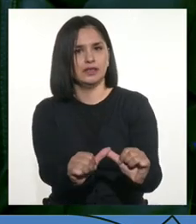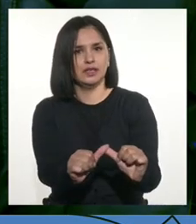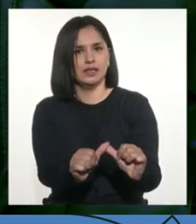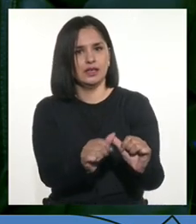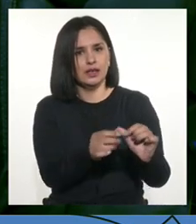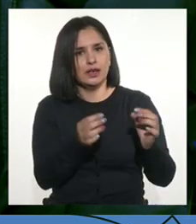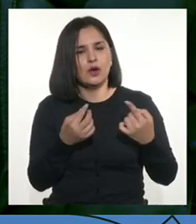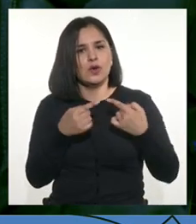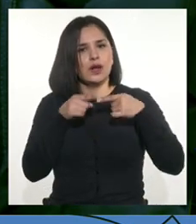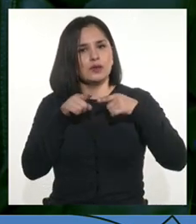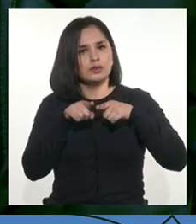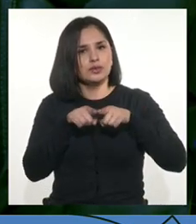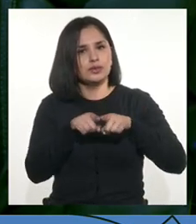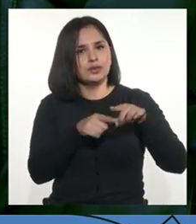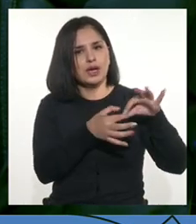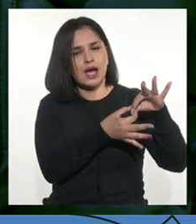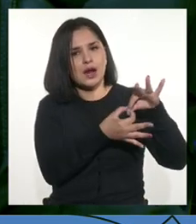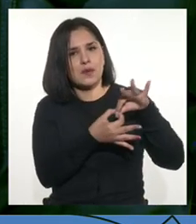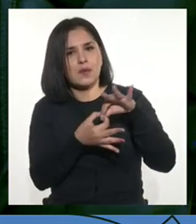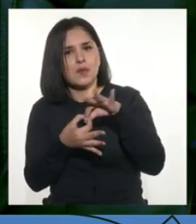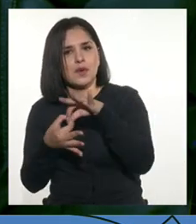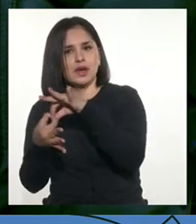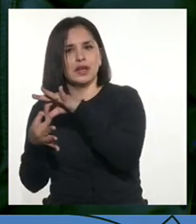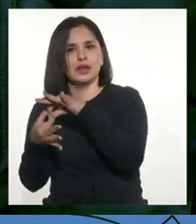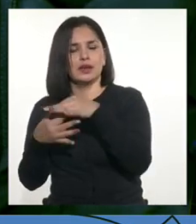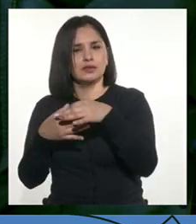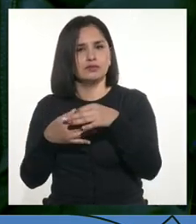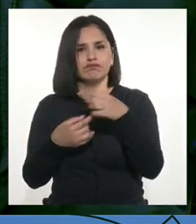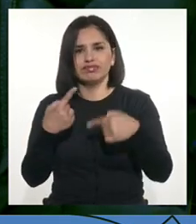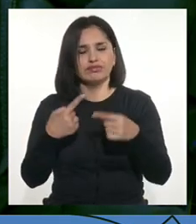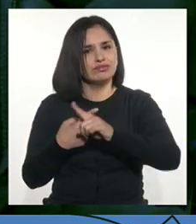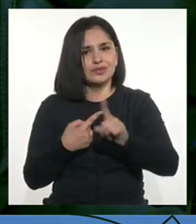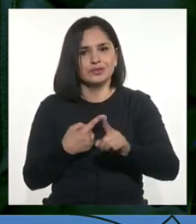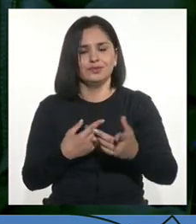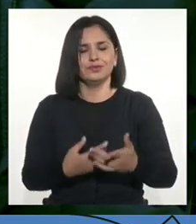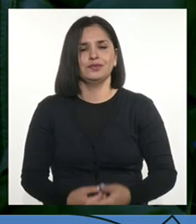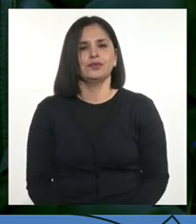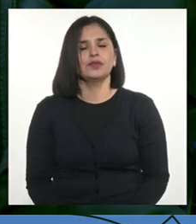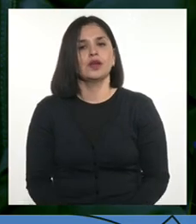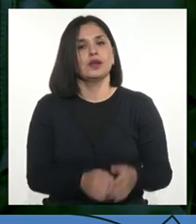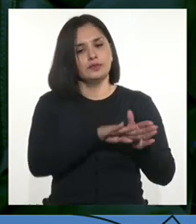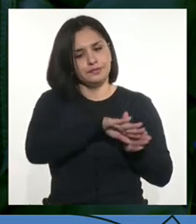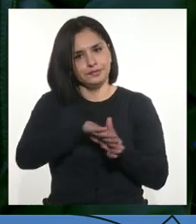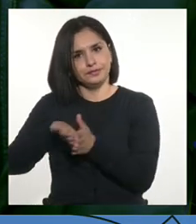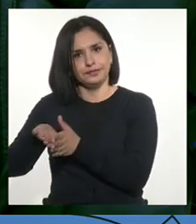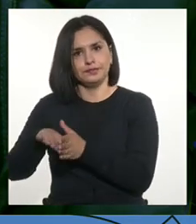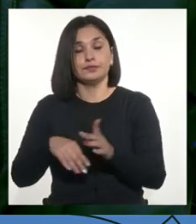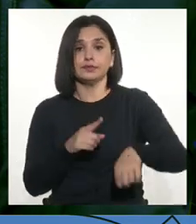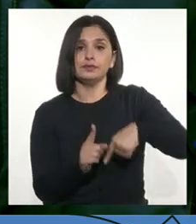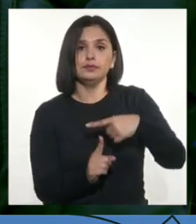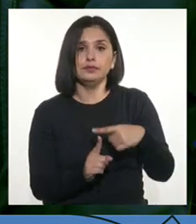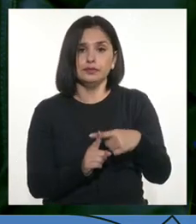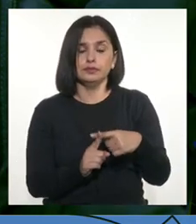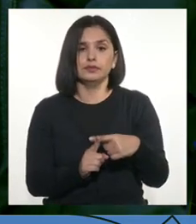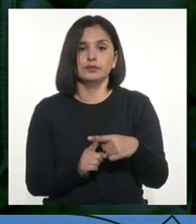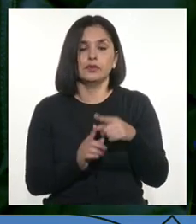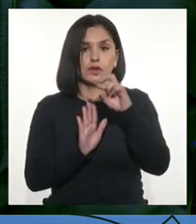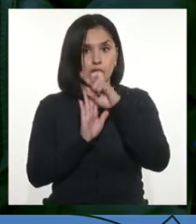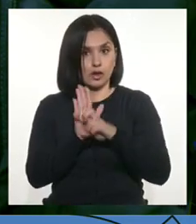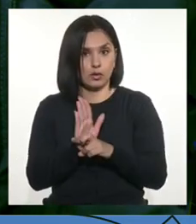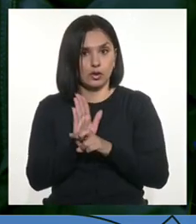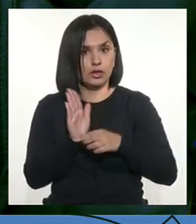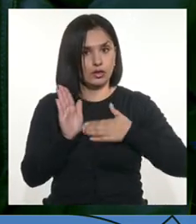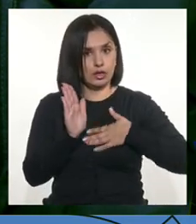armonía del ordenamiento jurídico por otro lado señor presidente el proyecto